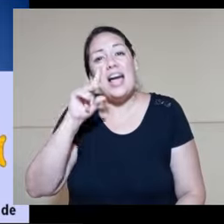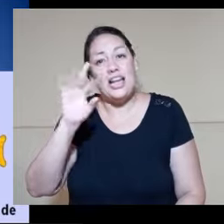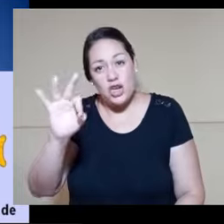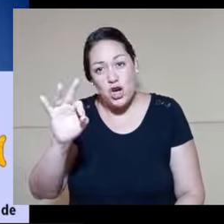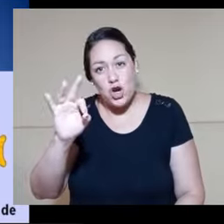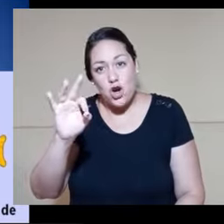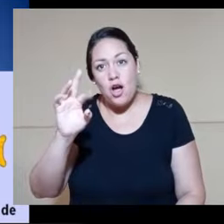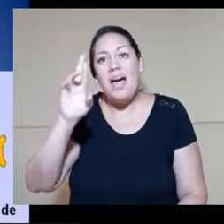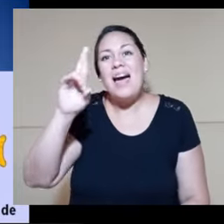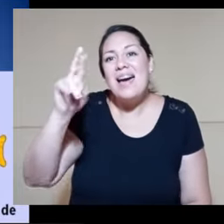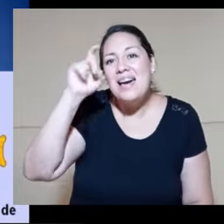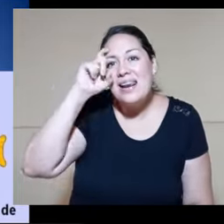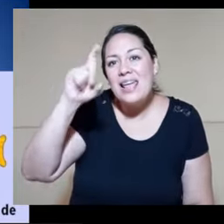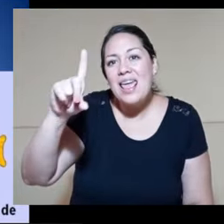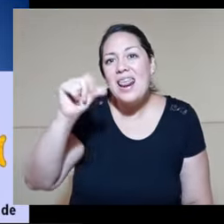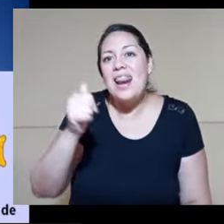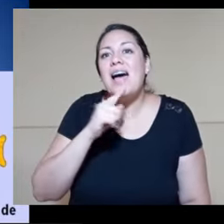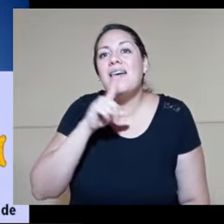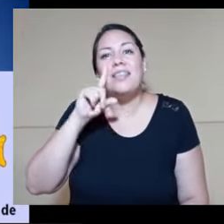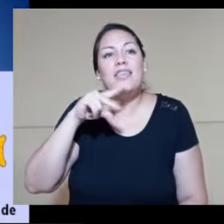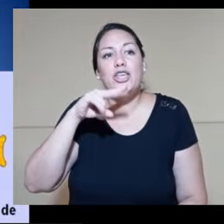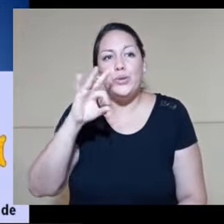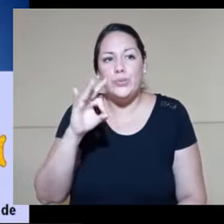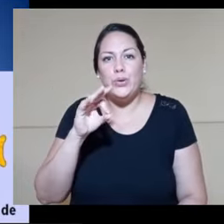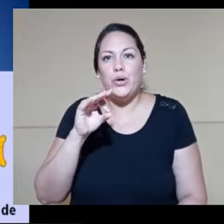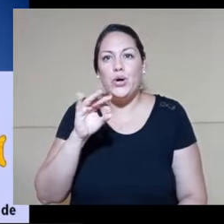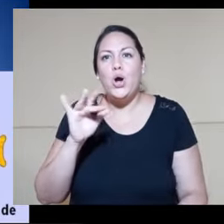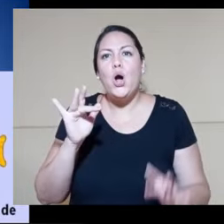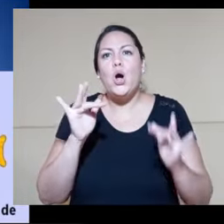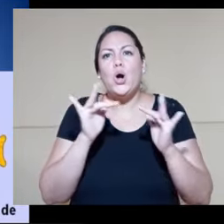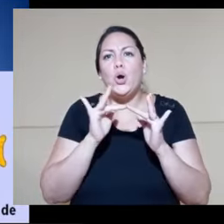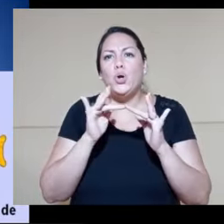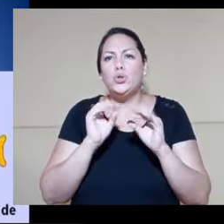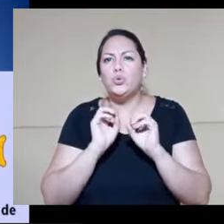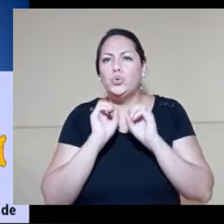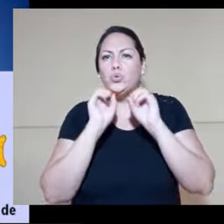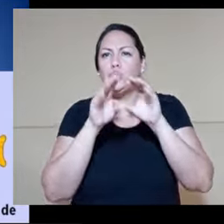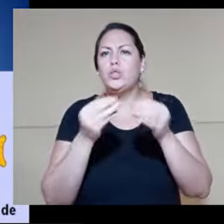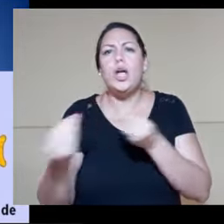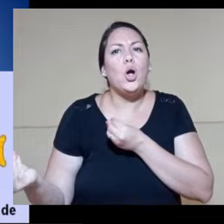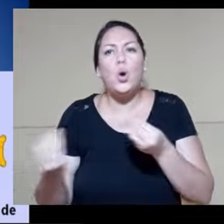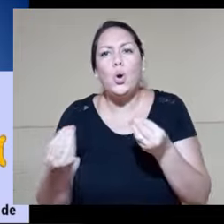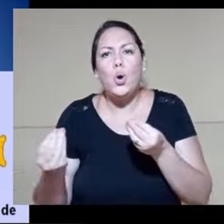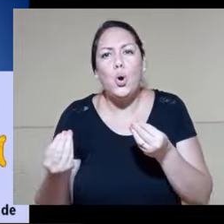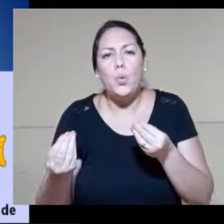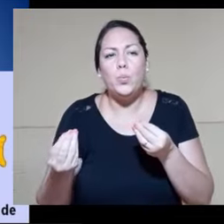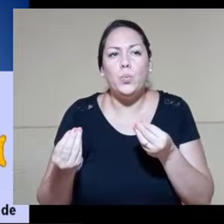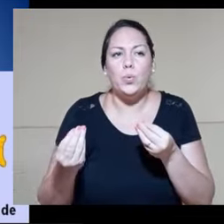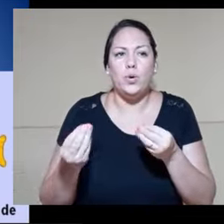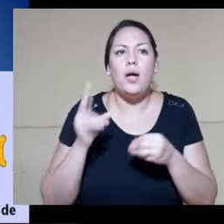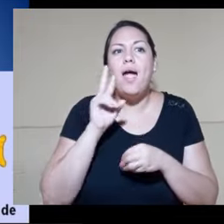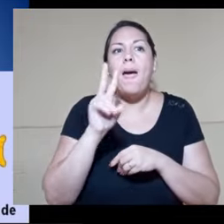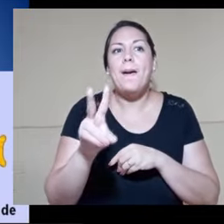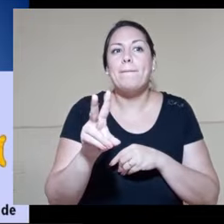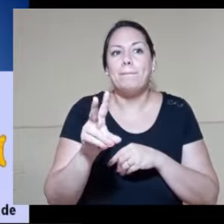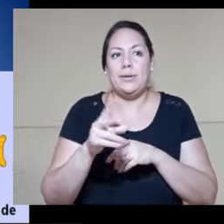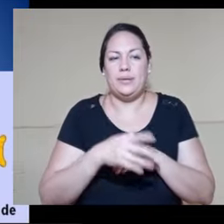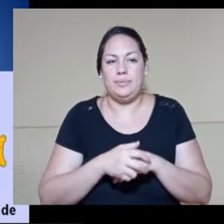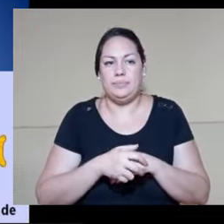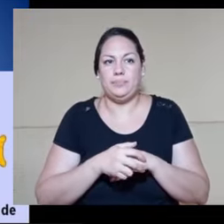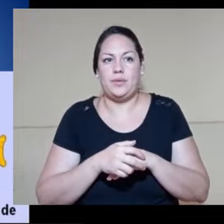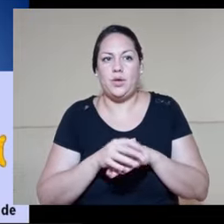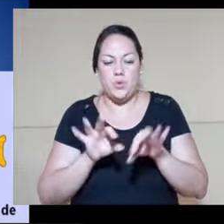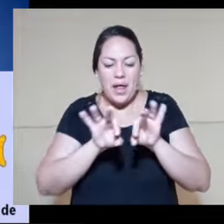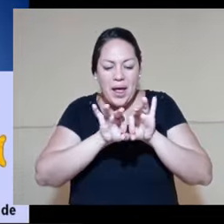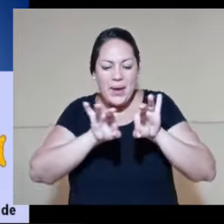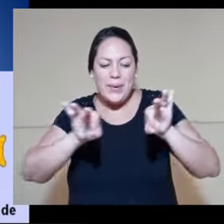Bien, pero ¿cómo se conduce ese impulso? Todo esto muy lindo dentro de la célula, pero ¿cómo se conduce? Ustedes habían visto con la profesora que